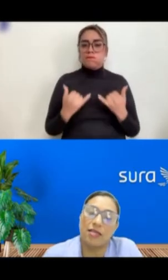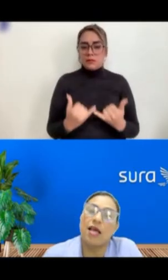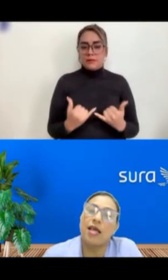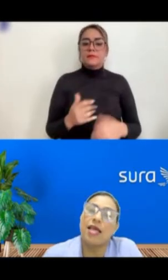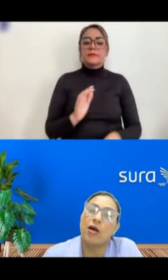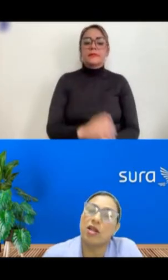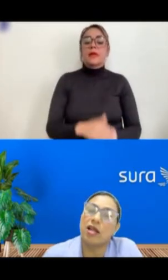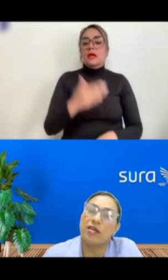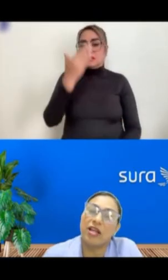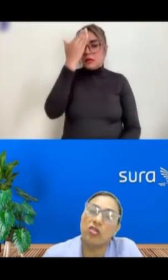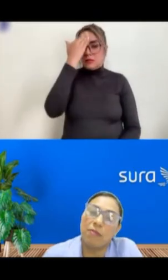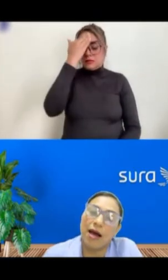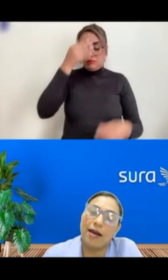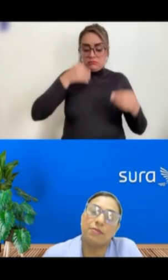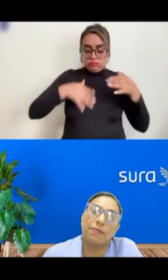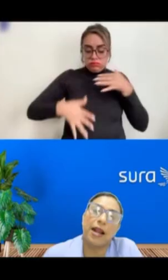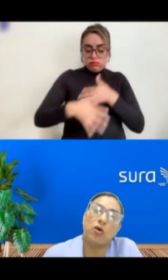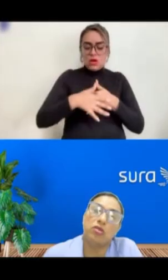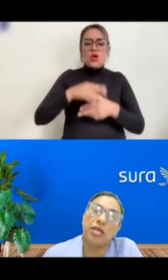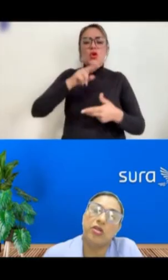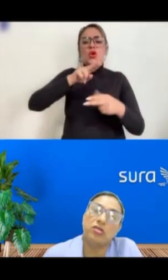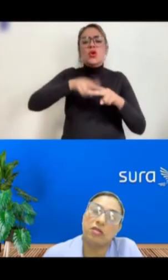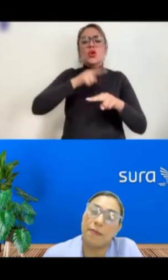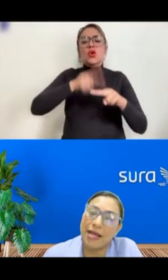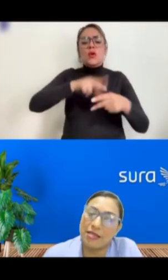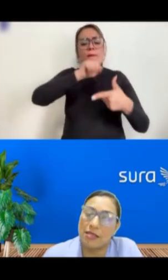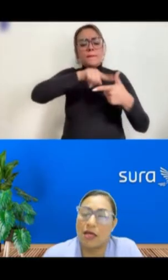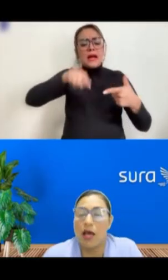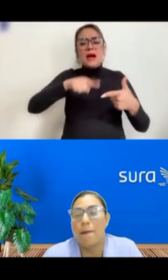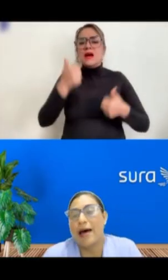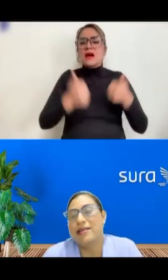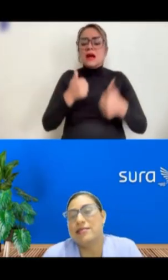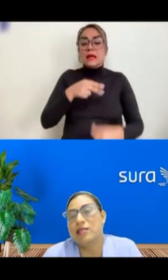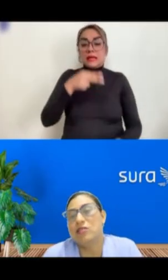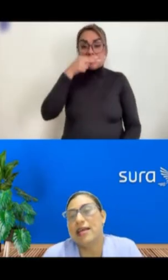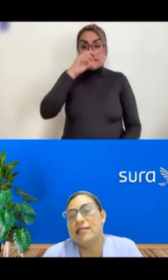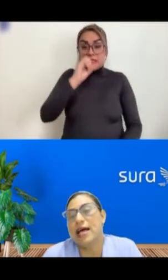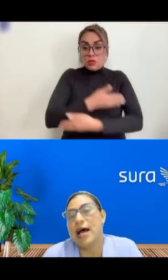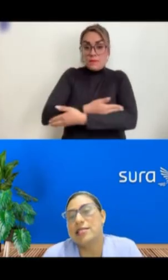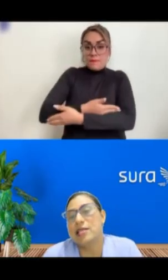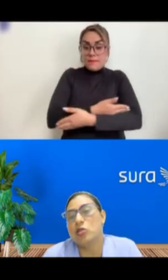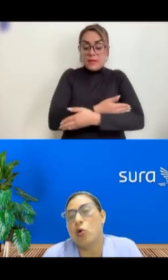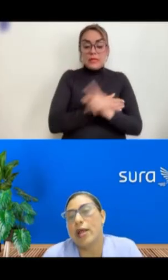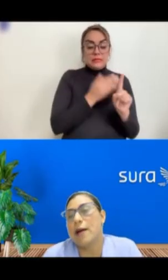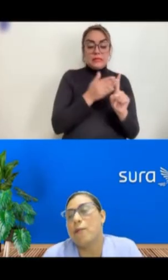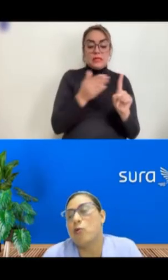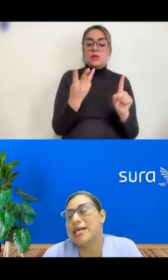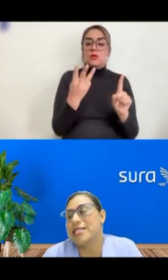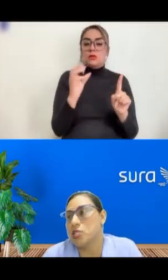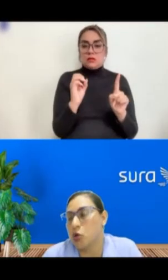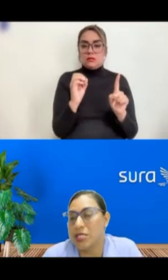las arterias. ¿Y cuáles son las cifras normales? Para los niños de meses, va de 130 a